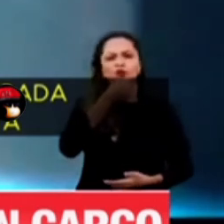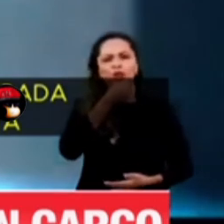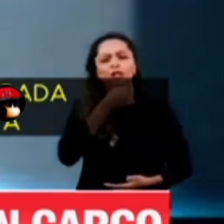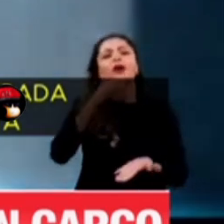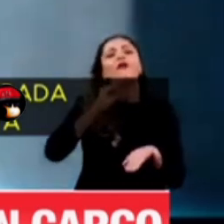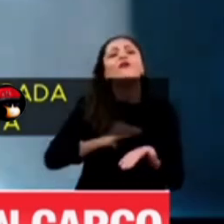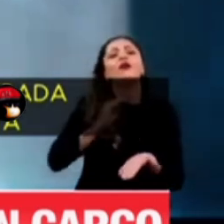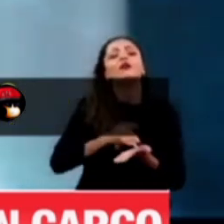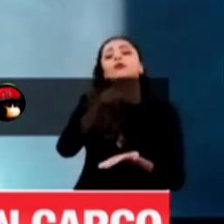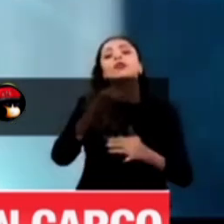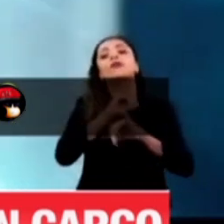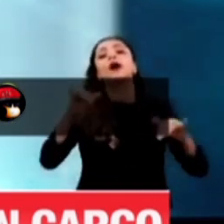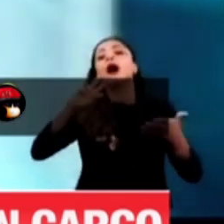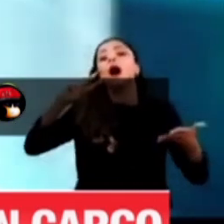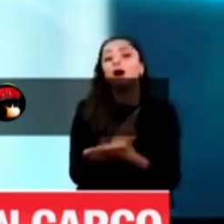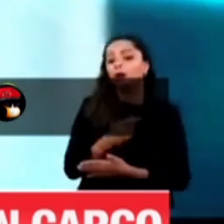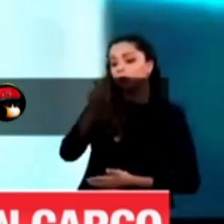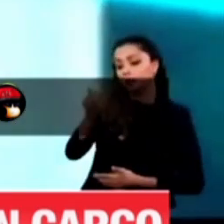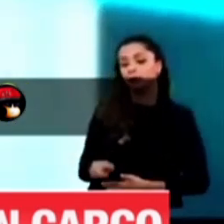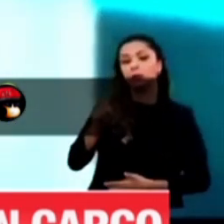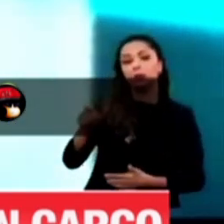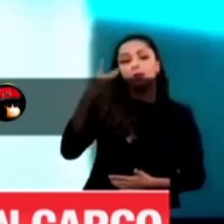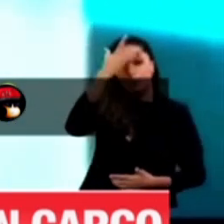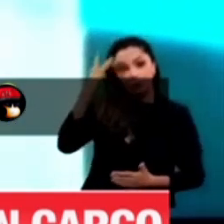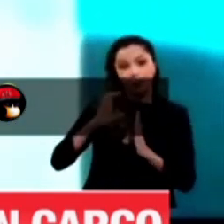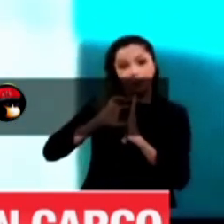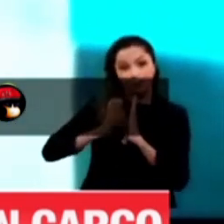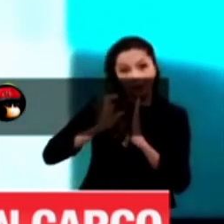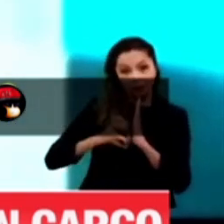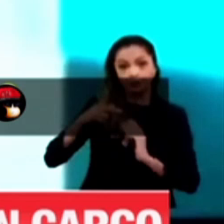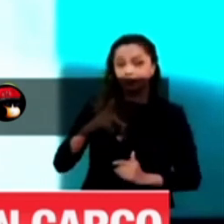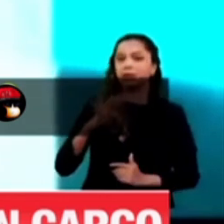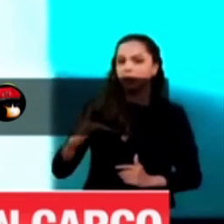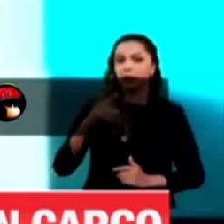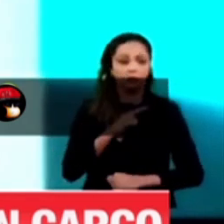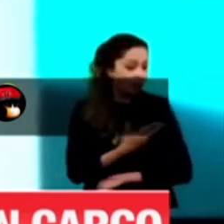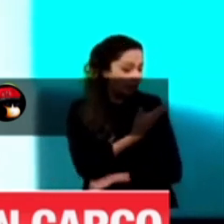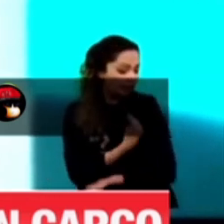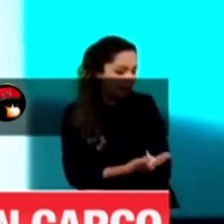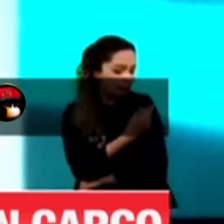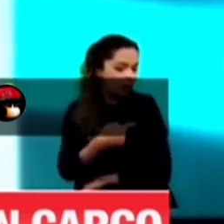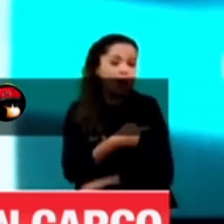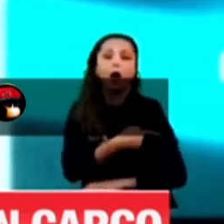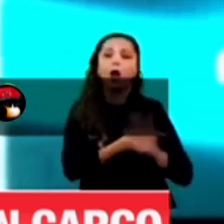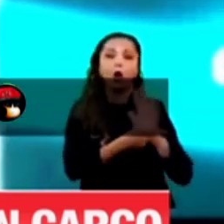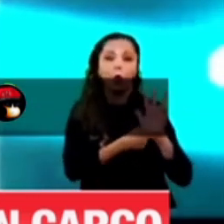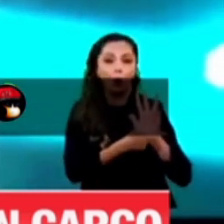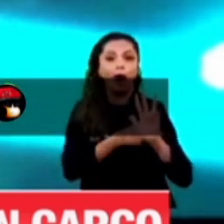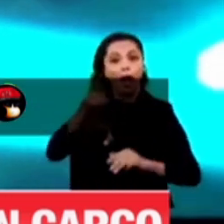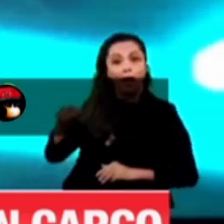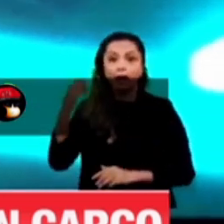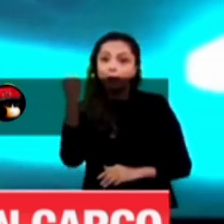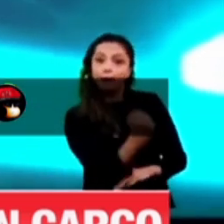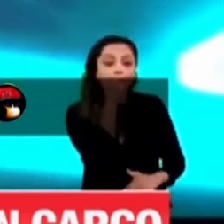y un pechista quiché inclusive una tatuada en un hombro Oye le mató esposa